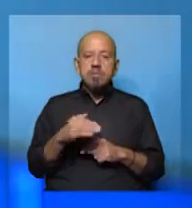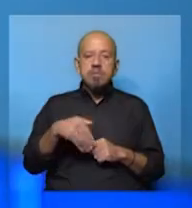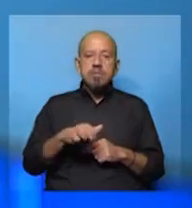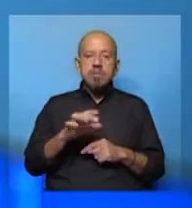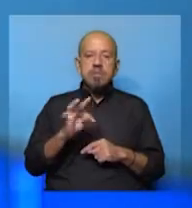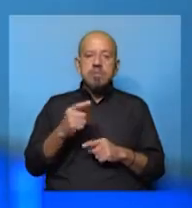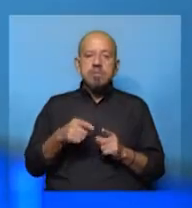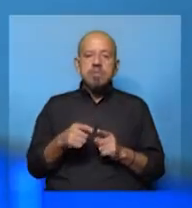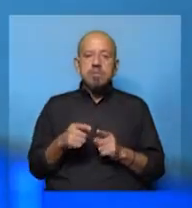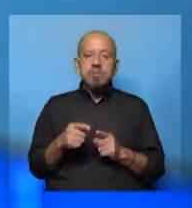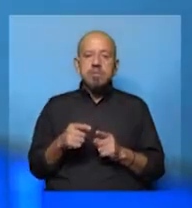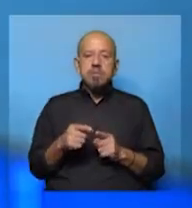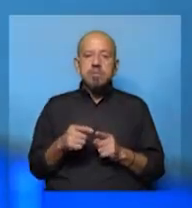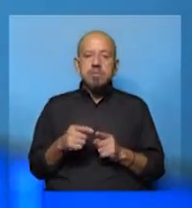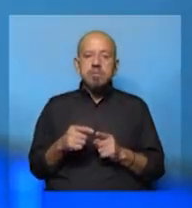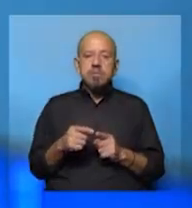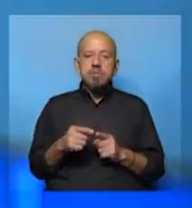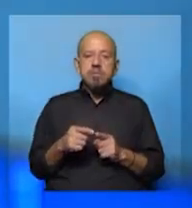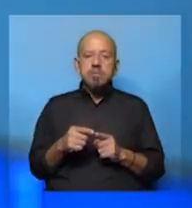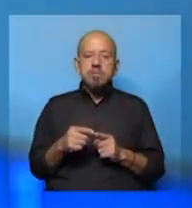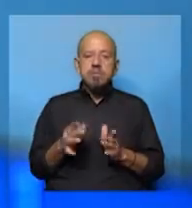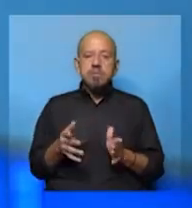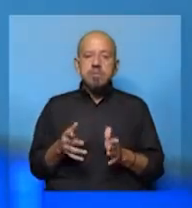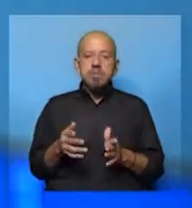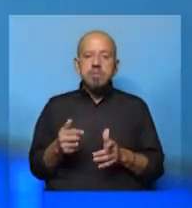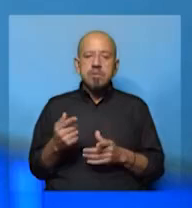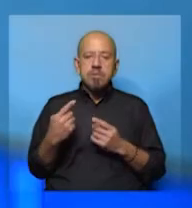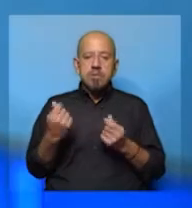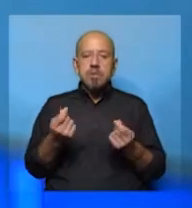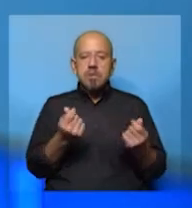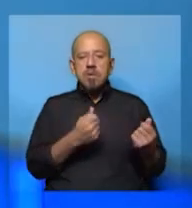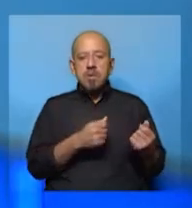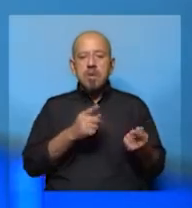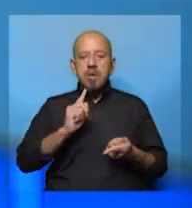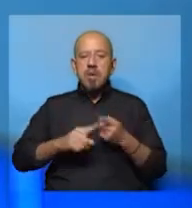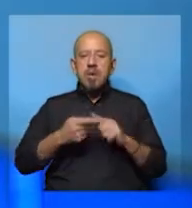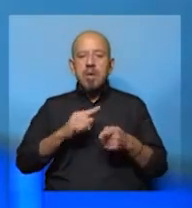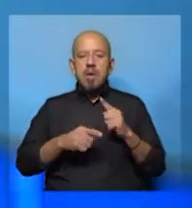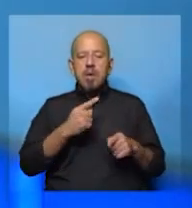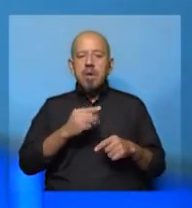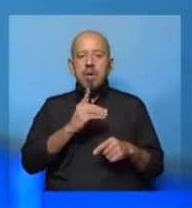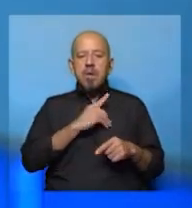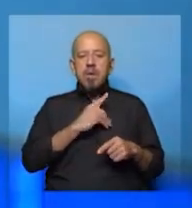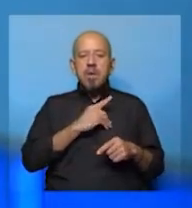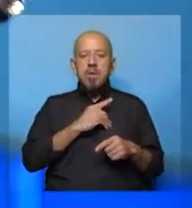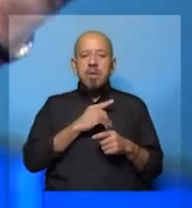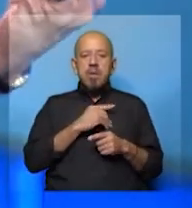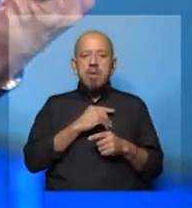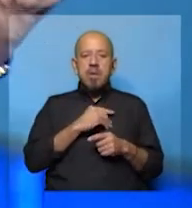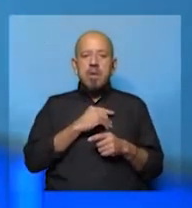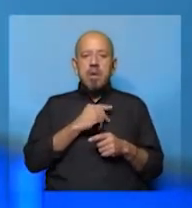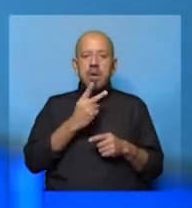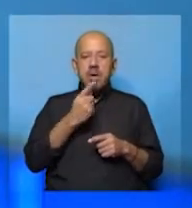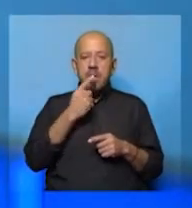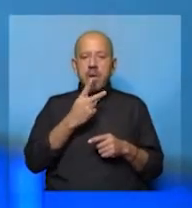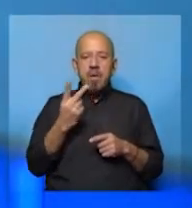que implicaba ahí no se gastó es más los convenios lo firmaron en diciembre del 22 algo que debía